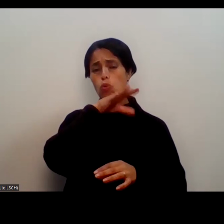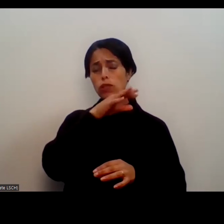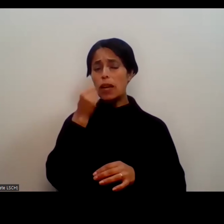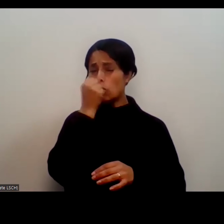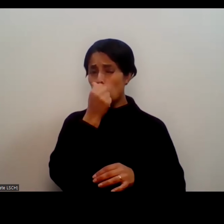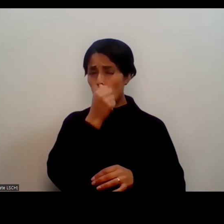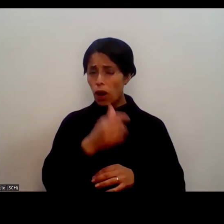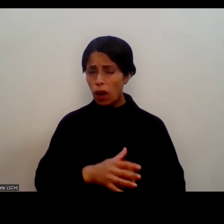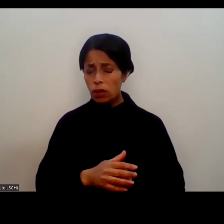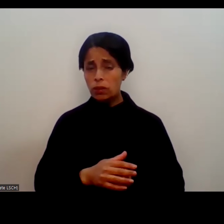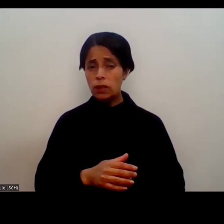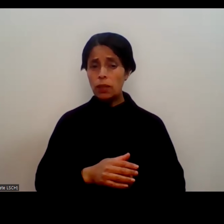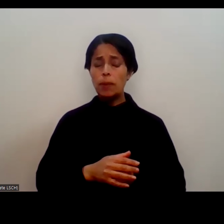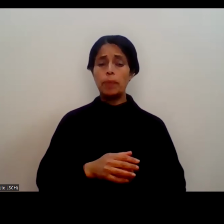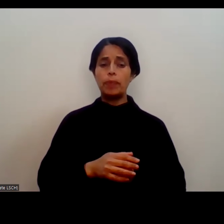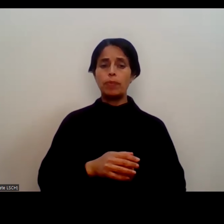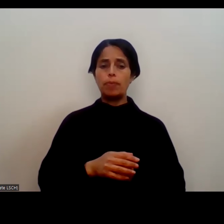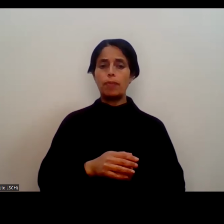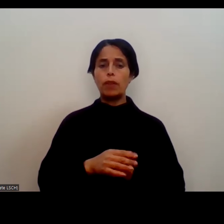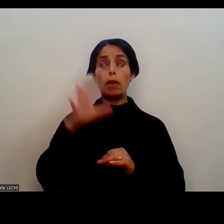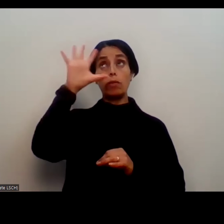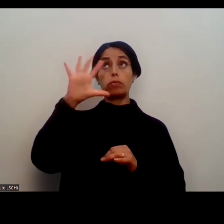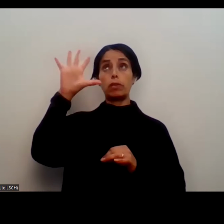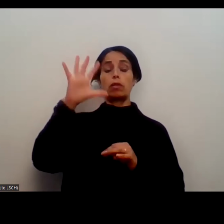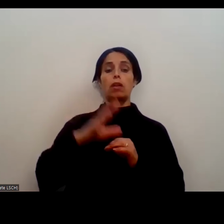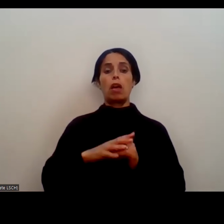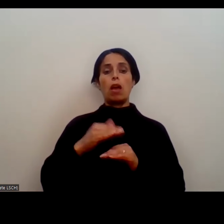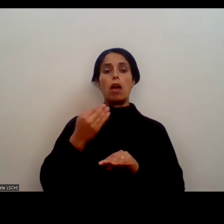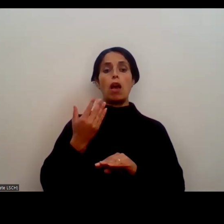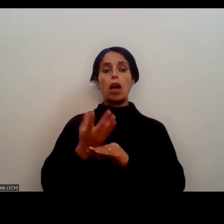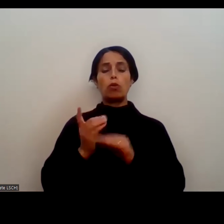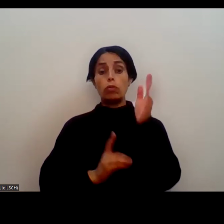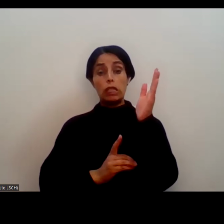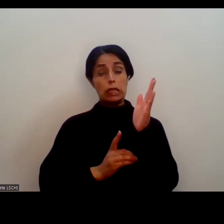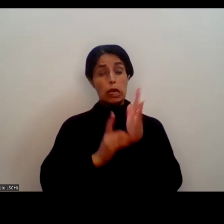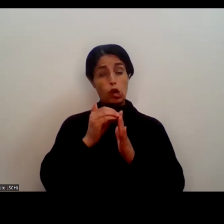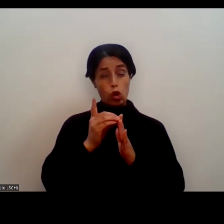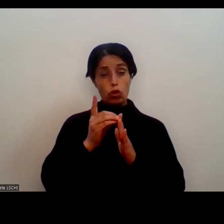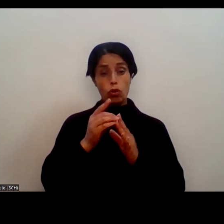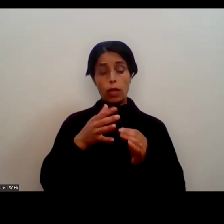alucinógenas. De ser así, ¿hay una evolución del consumo?